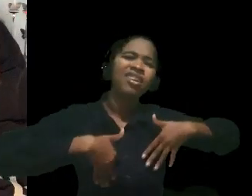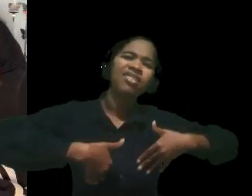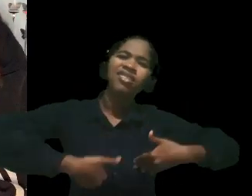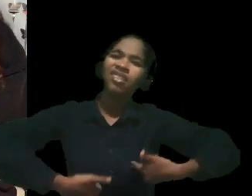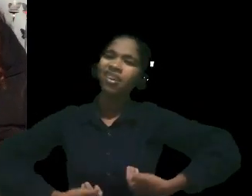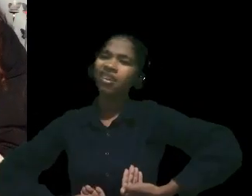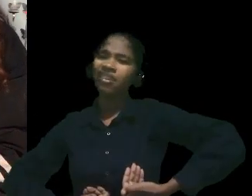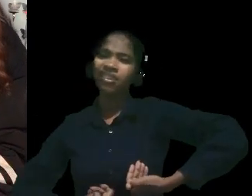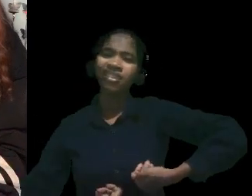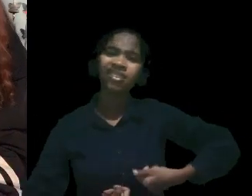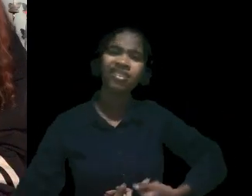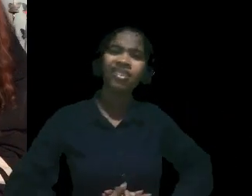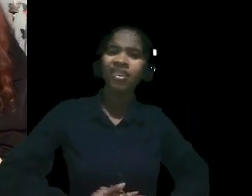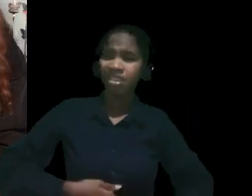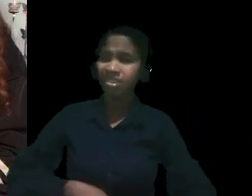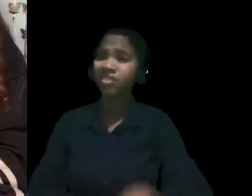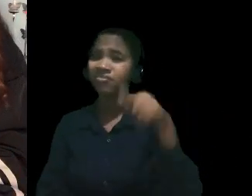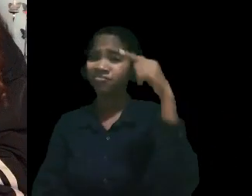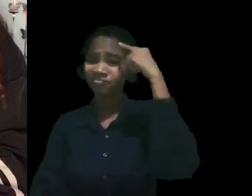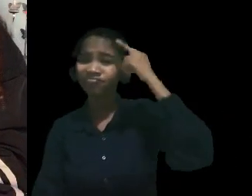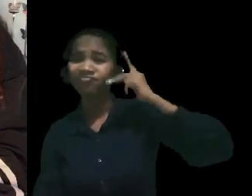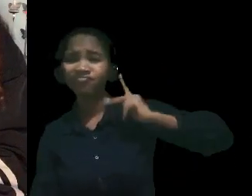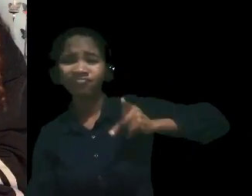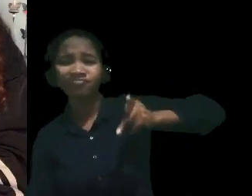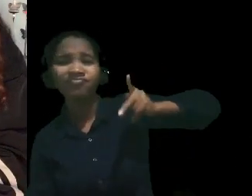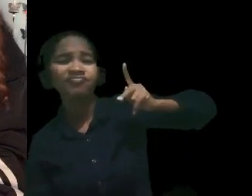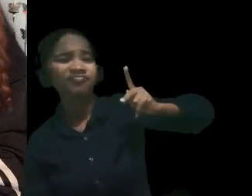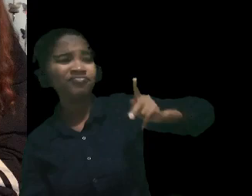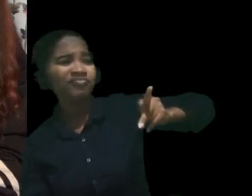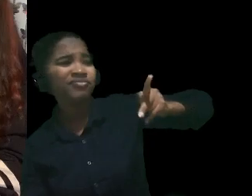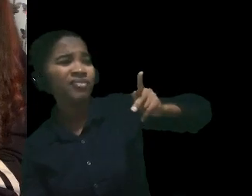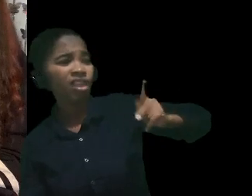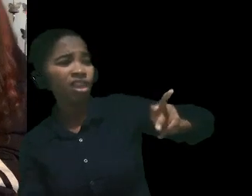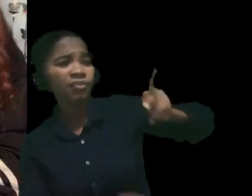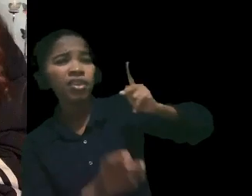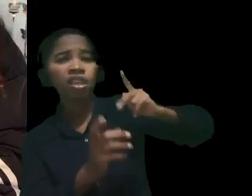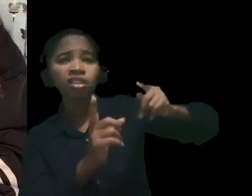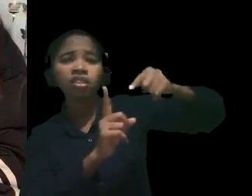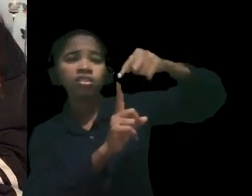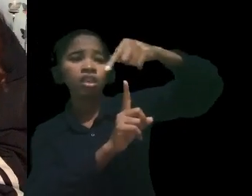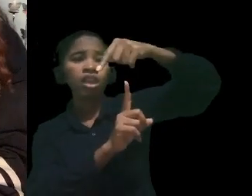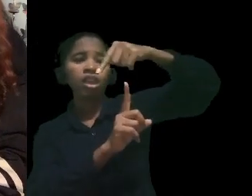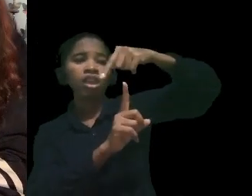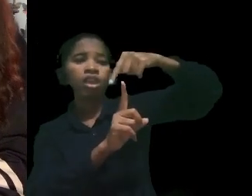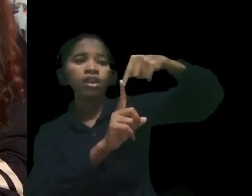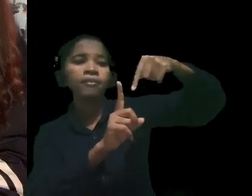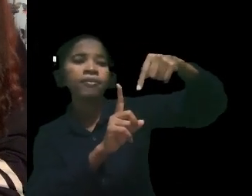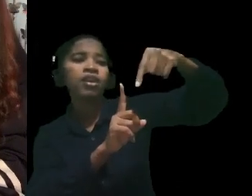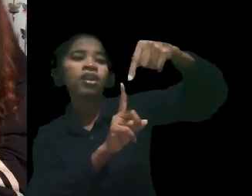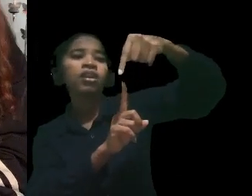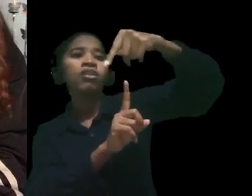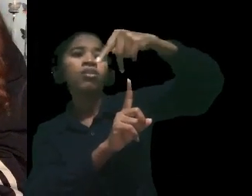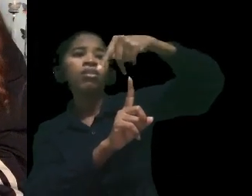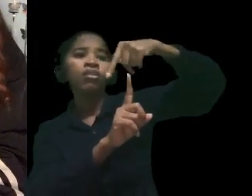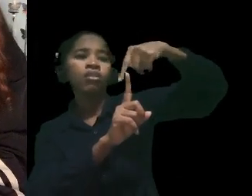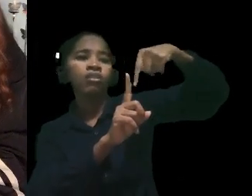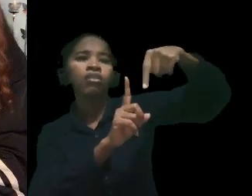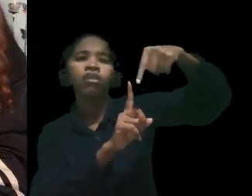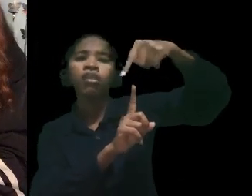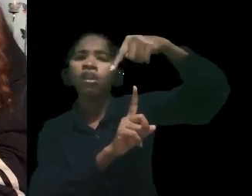de andar y camina girando siempre en